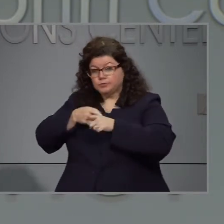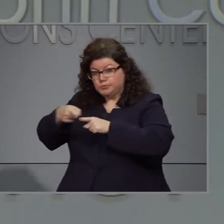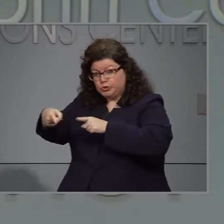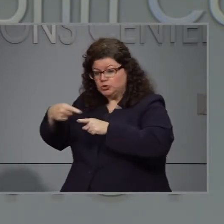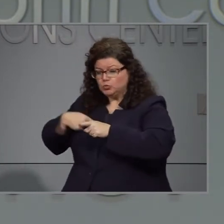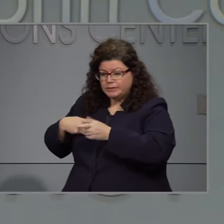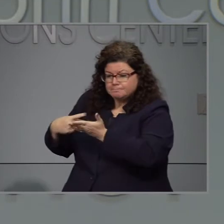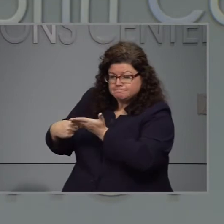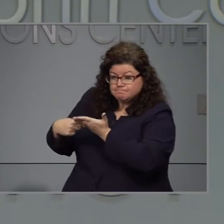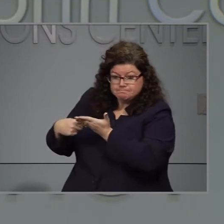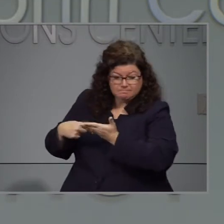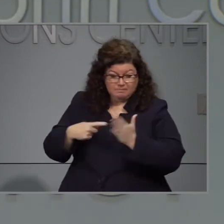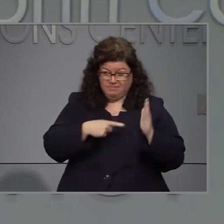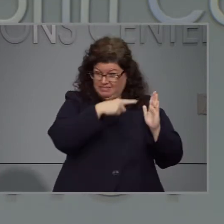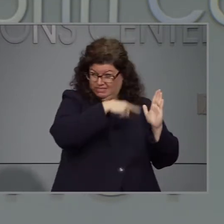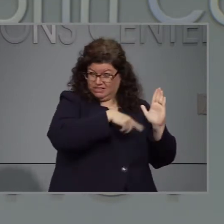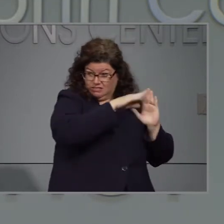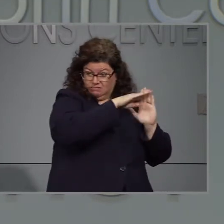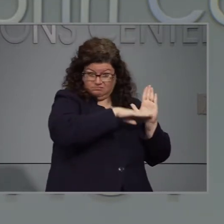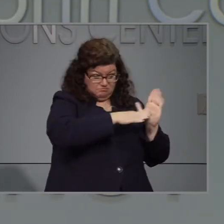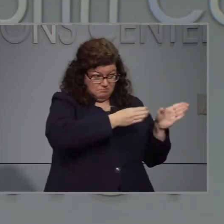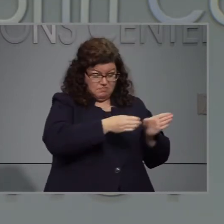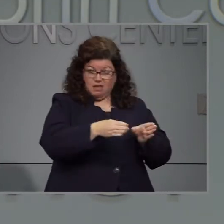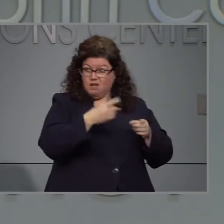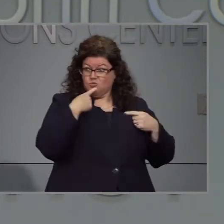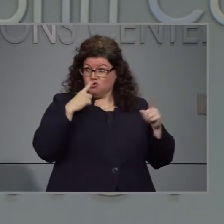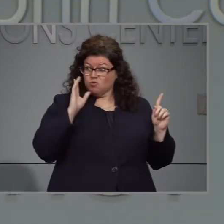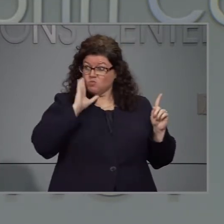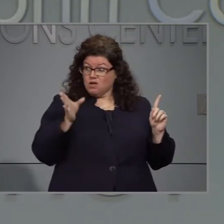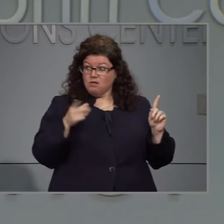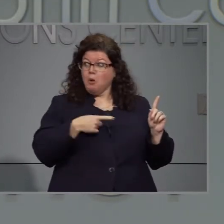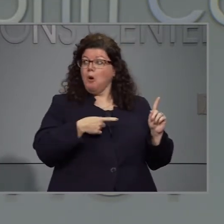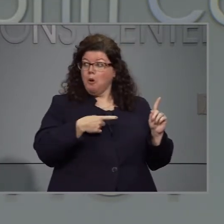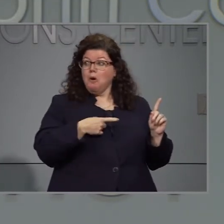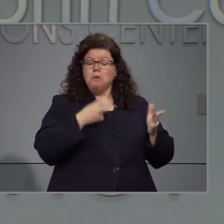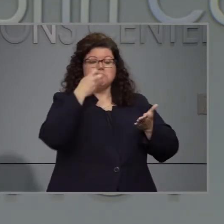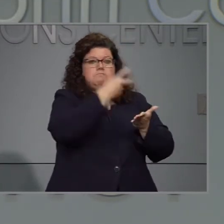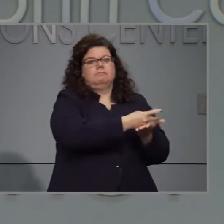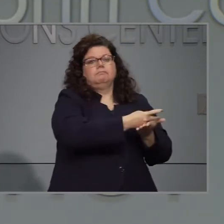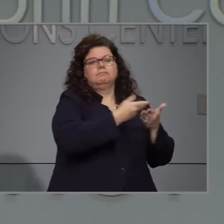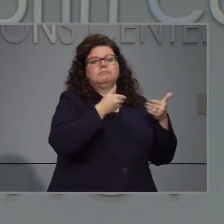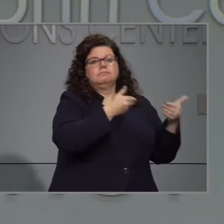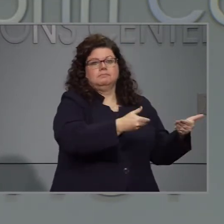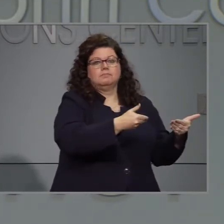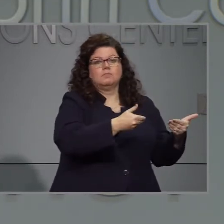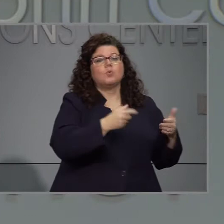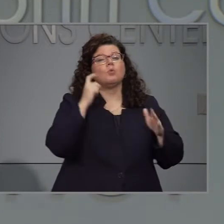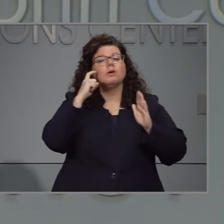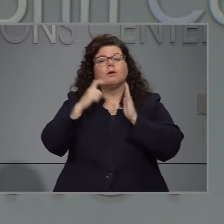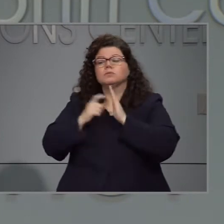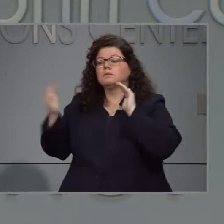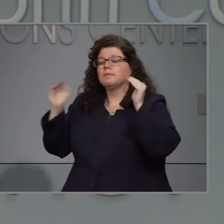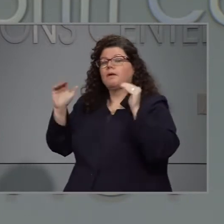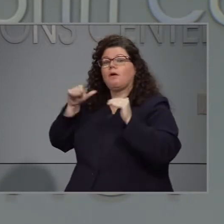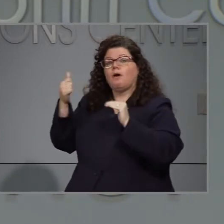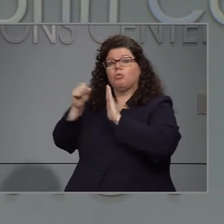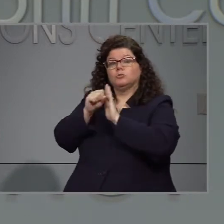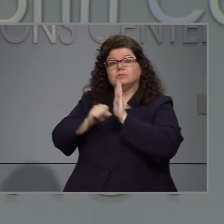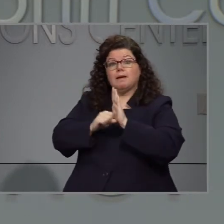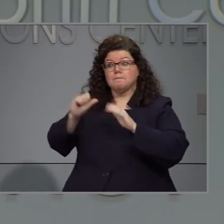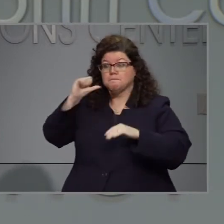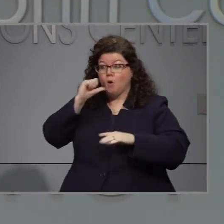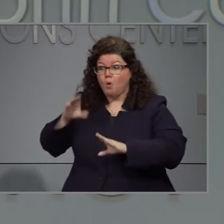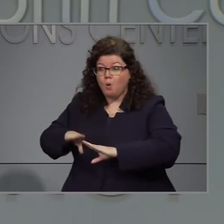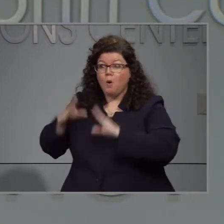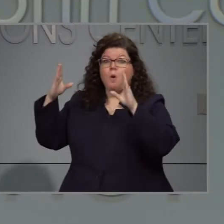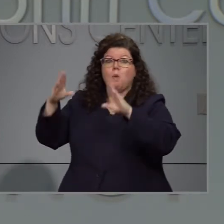para que, y nos dijeron que eso funcionaría. Nosotros hemos visto lo que sucede en otros estados cuando los